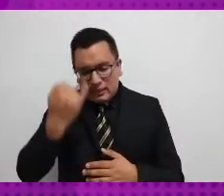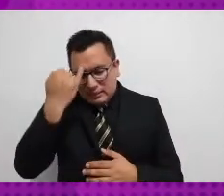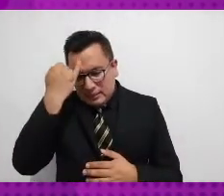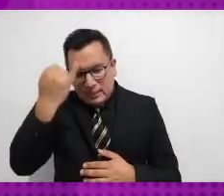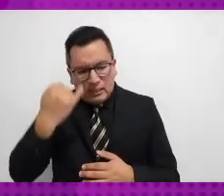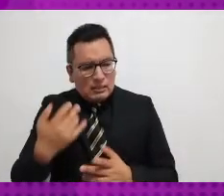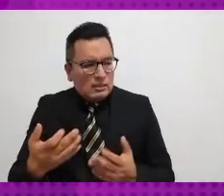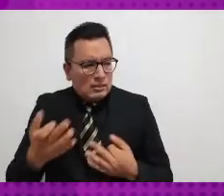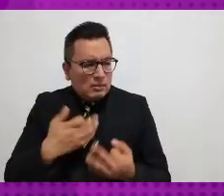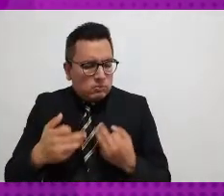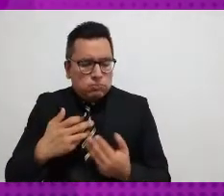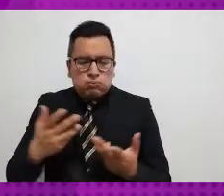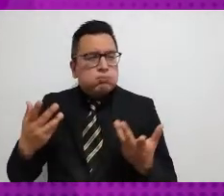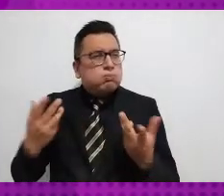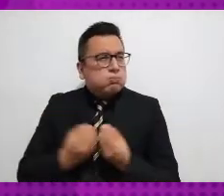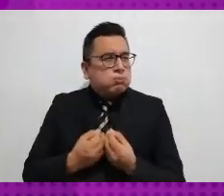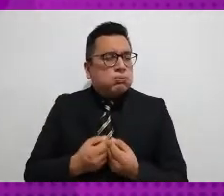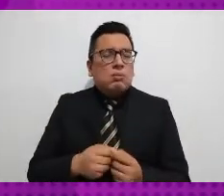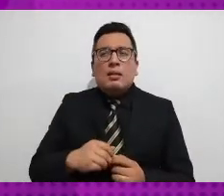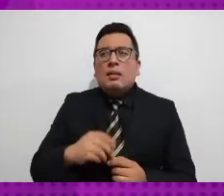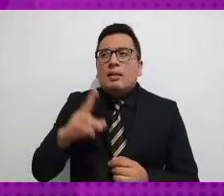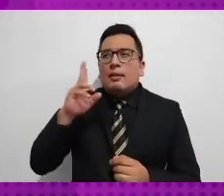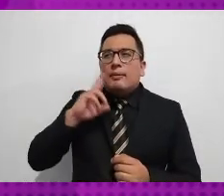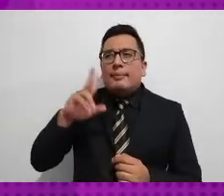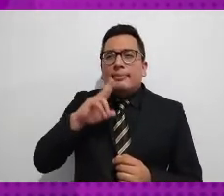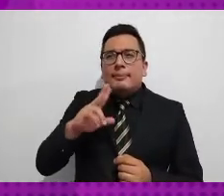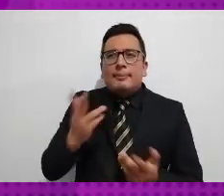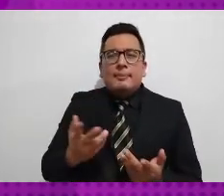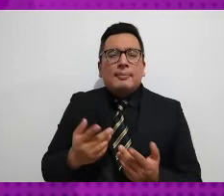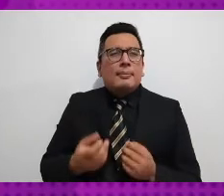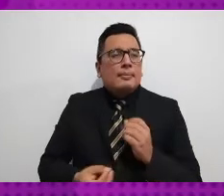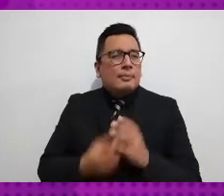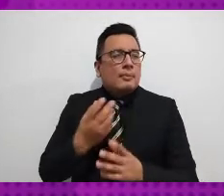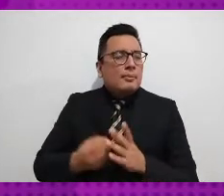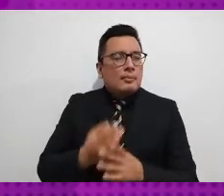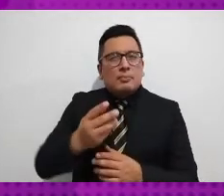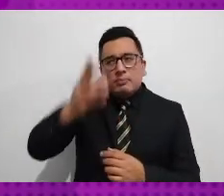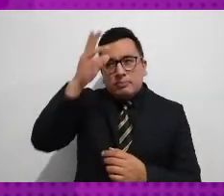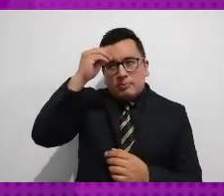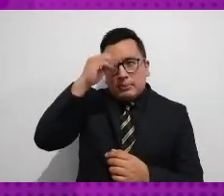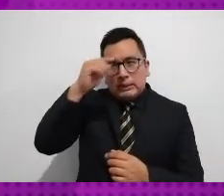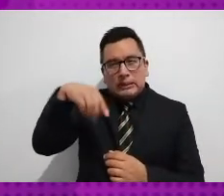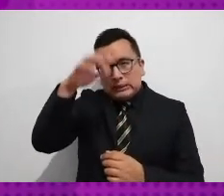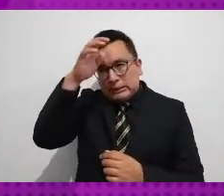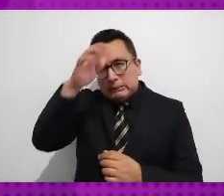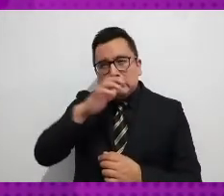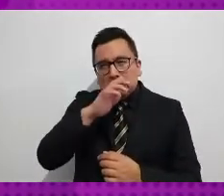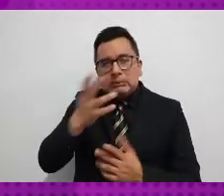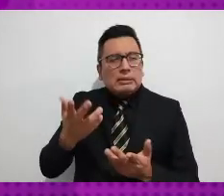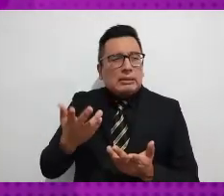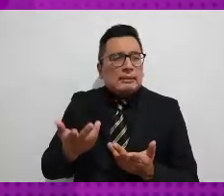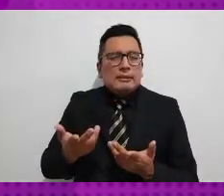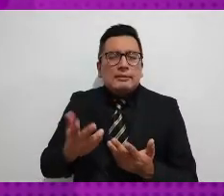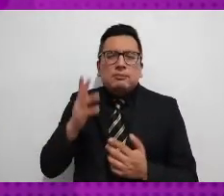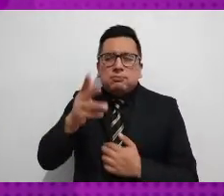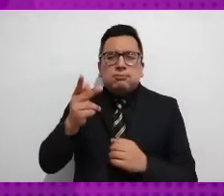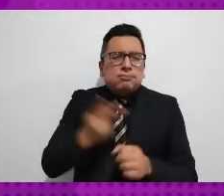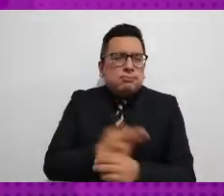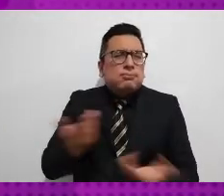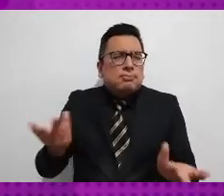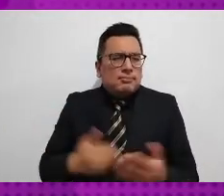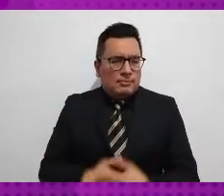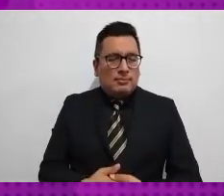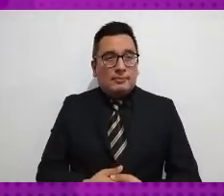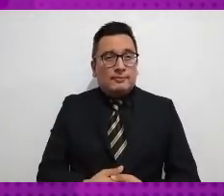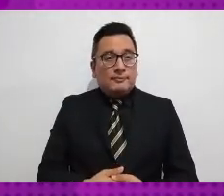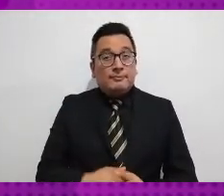y de esta adopción de todos los sectores de la población, en específicamente del que estamos hablando el día de hoy? Sí, a ver, a